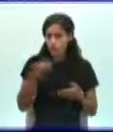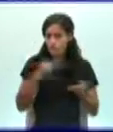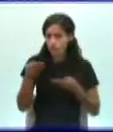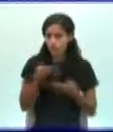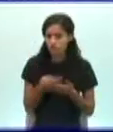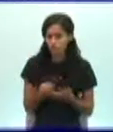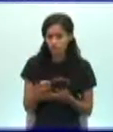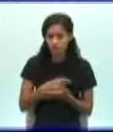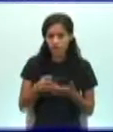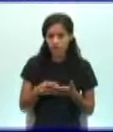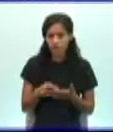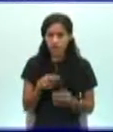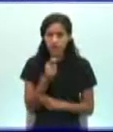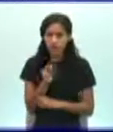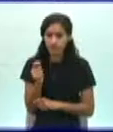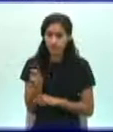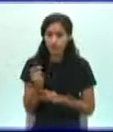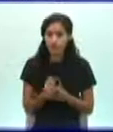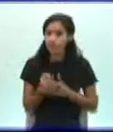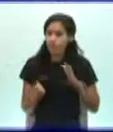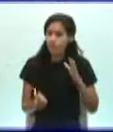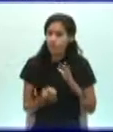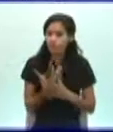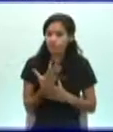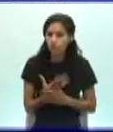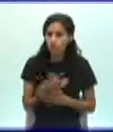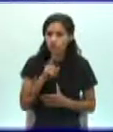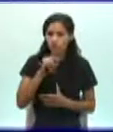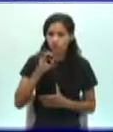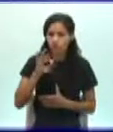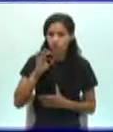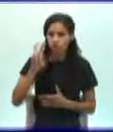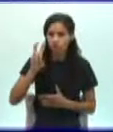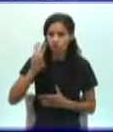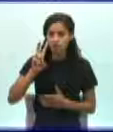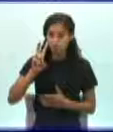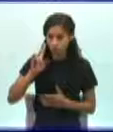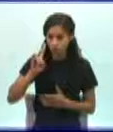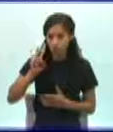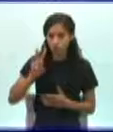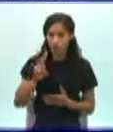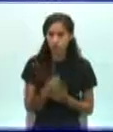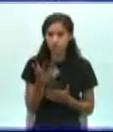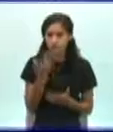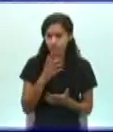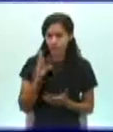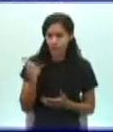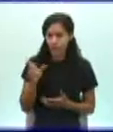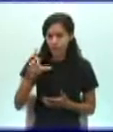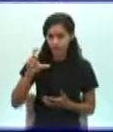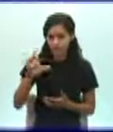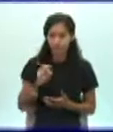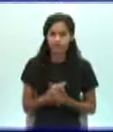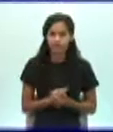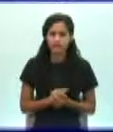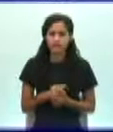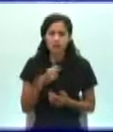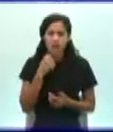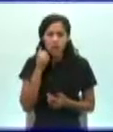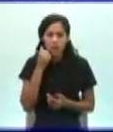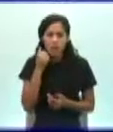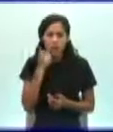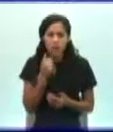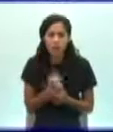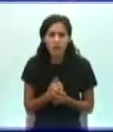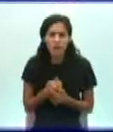orador y educador. Fundó en 1892 el Partido Revolucionario Cubano, su máxima contribución al